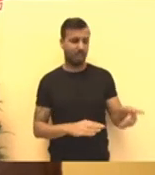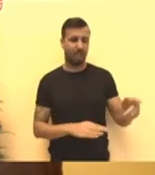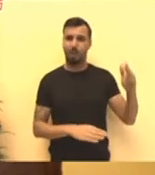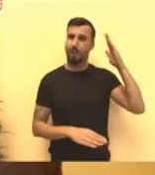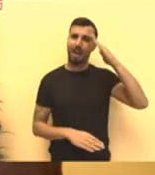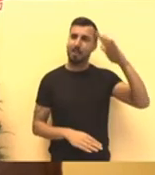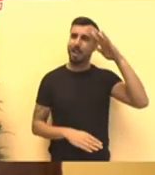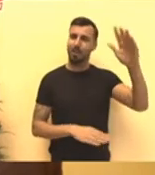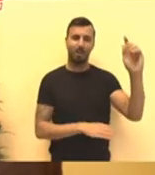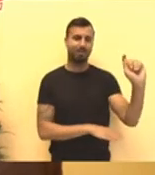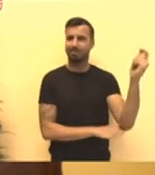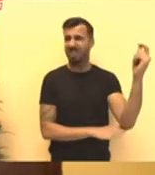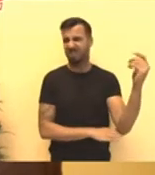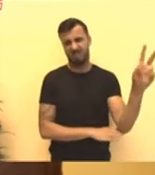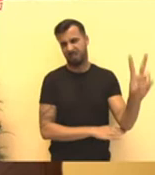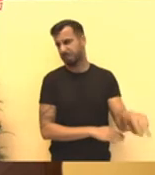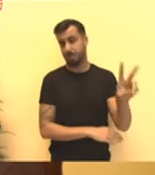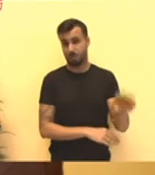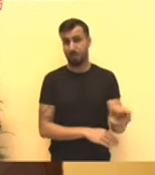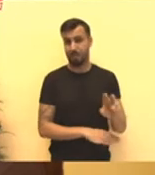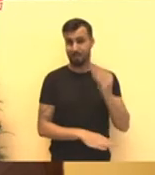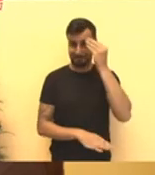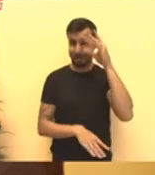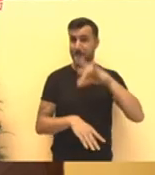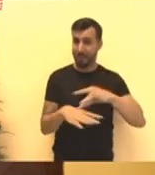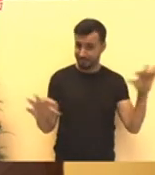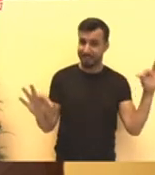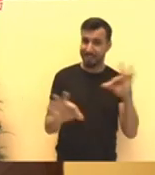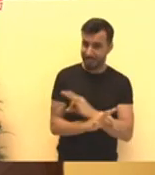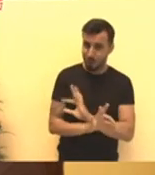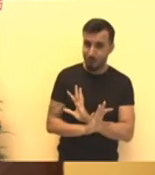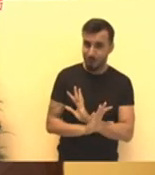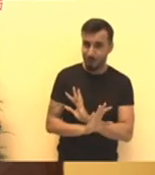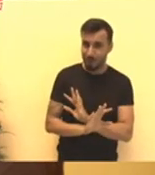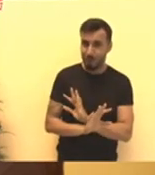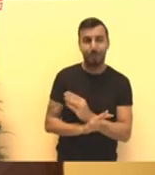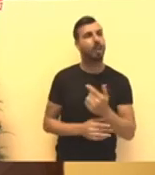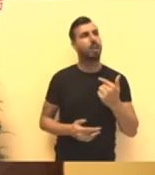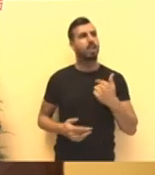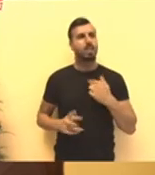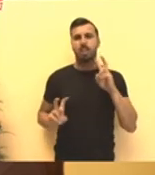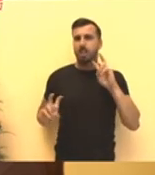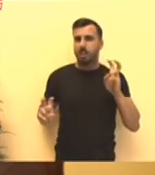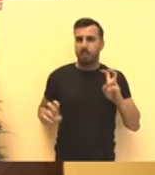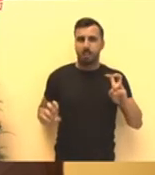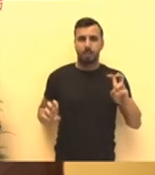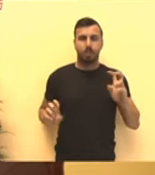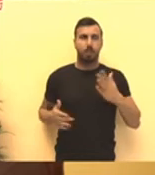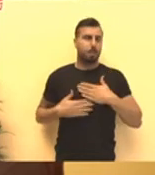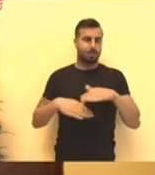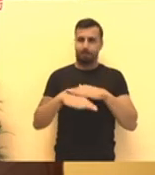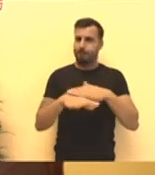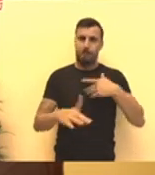eso se equivocó un poquito nada más. Bueno, mi intención todo el tiempo es descubrir